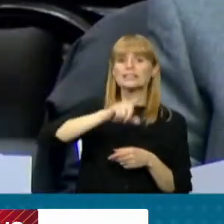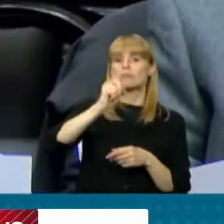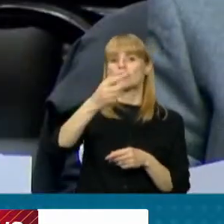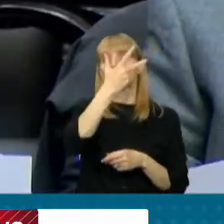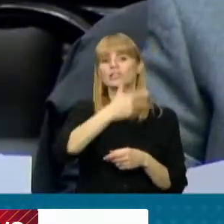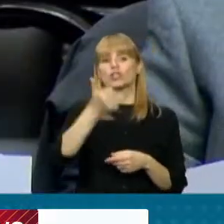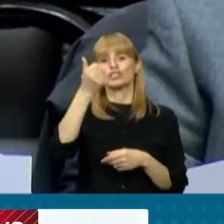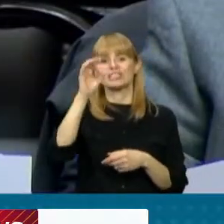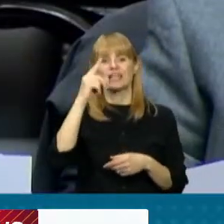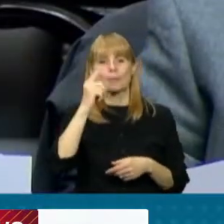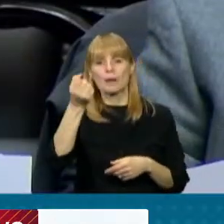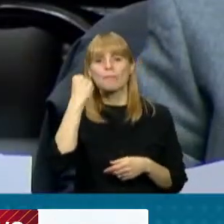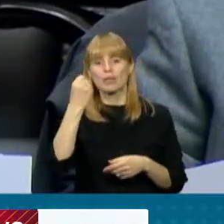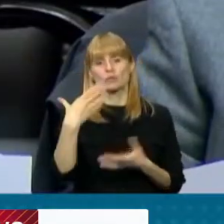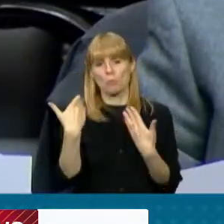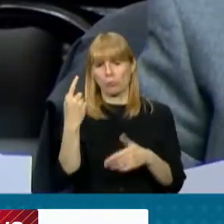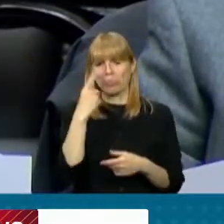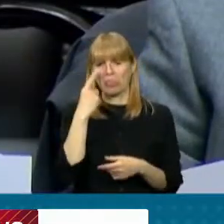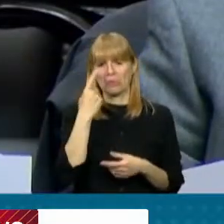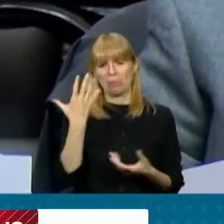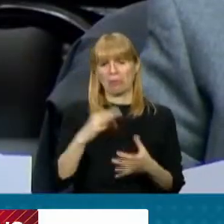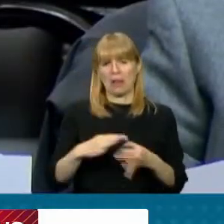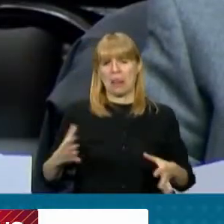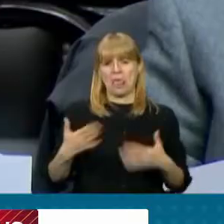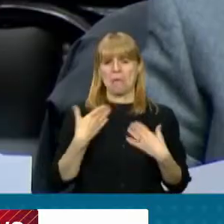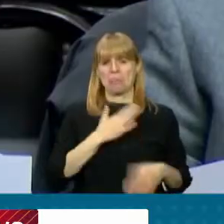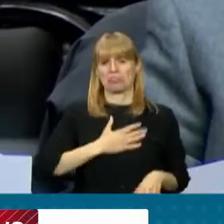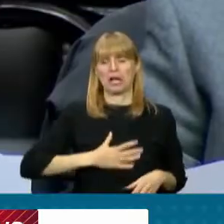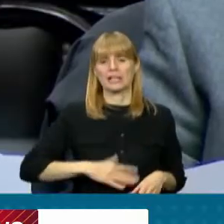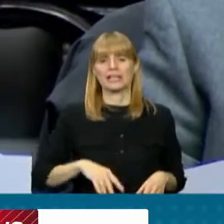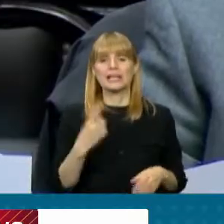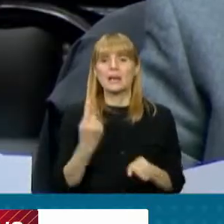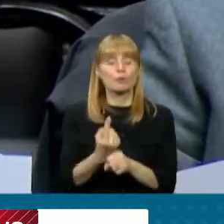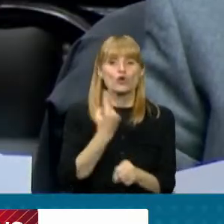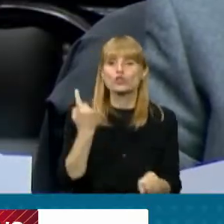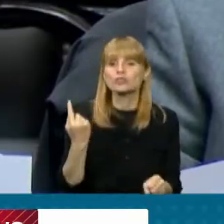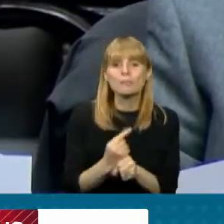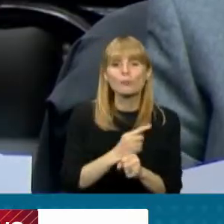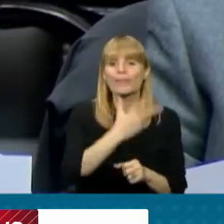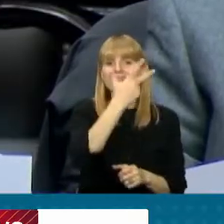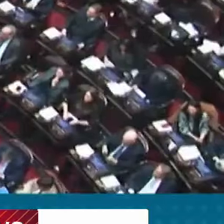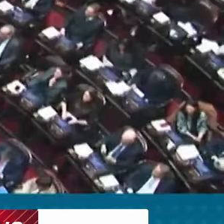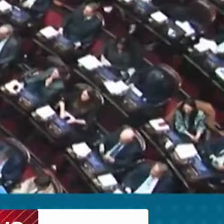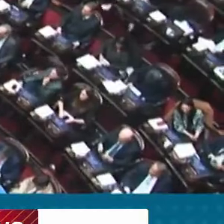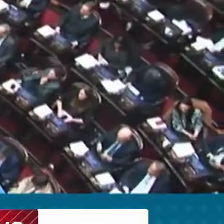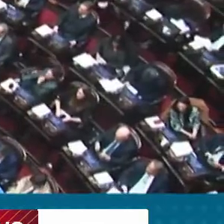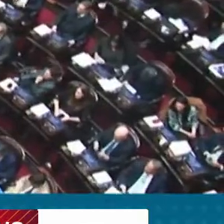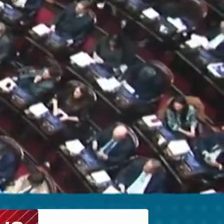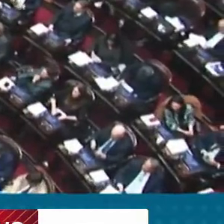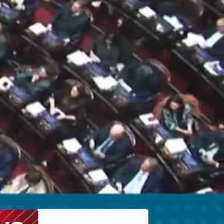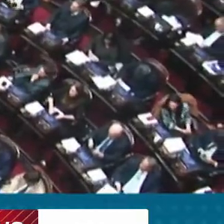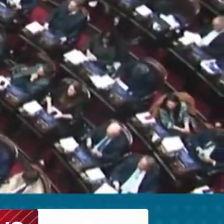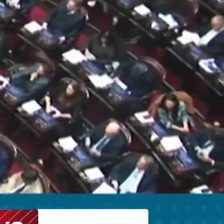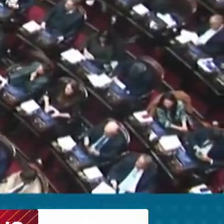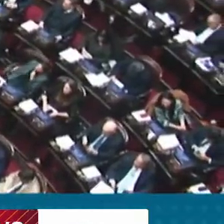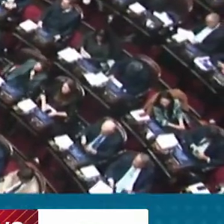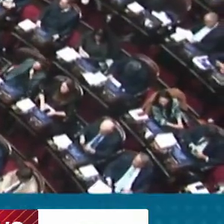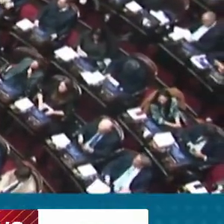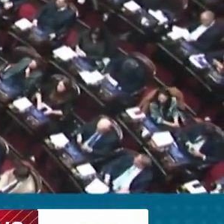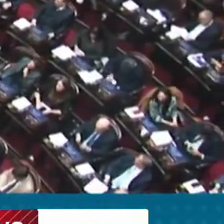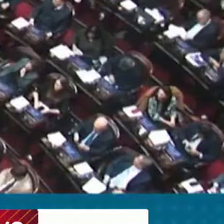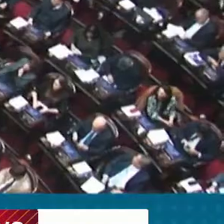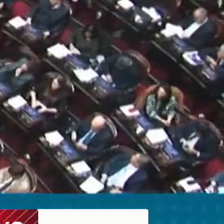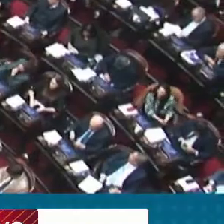especial y con los tiempos del Senado decidir que en el temario, Sí, y justamente obviamente con la